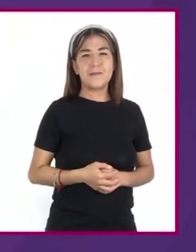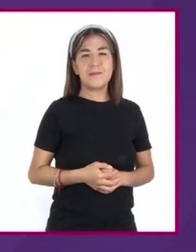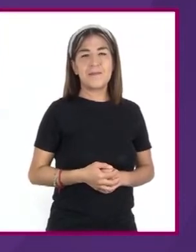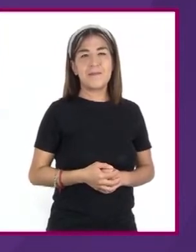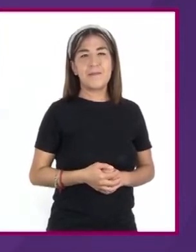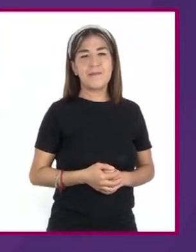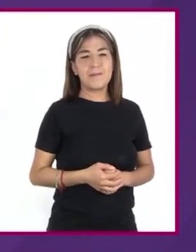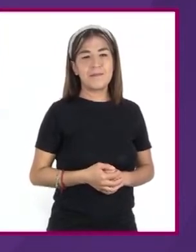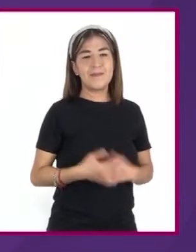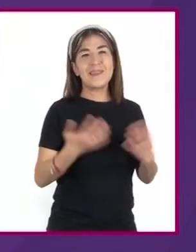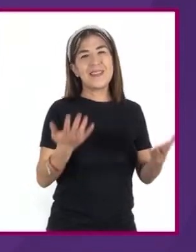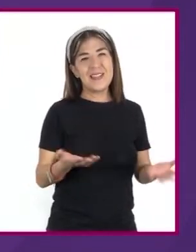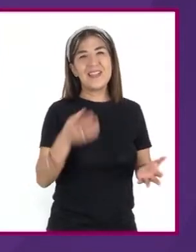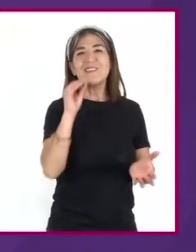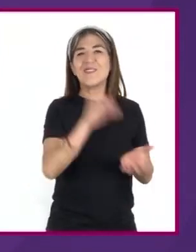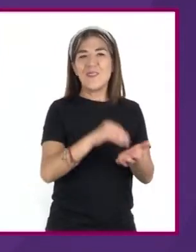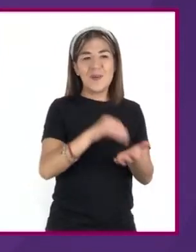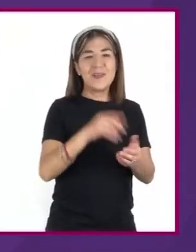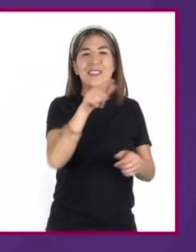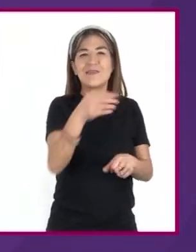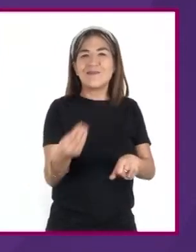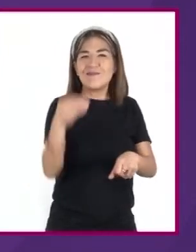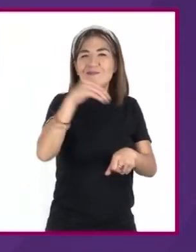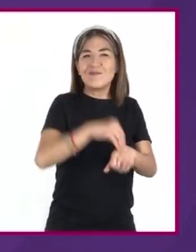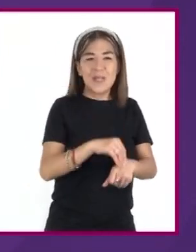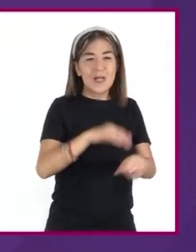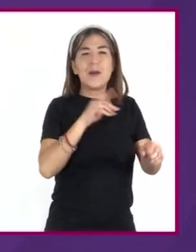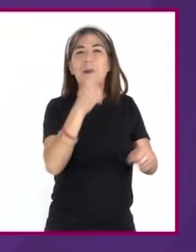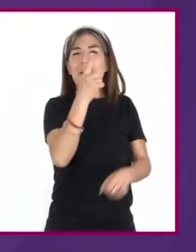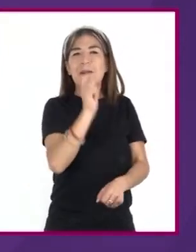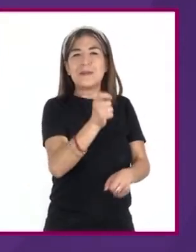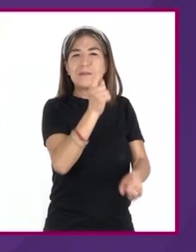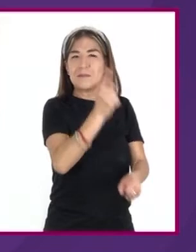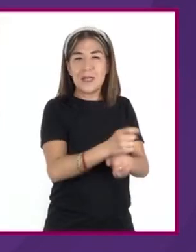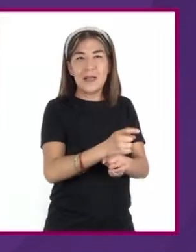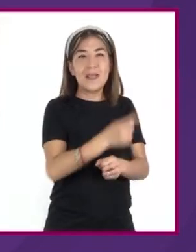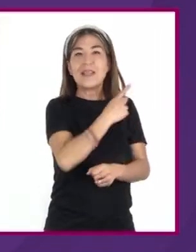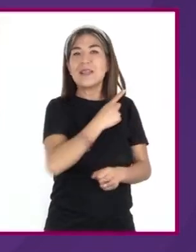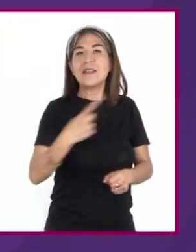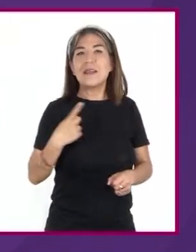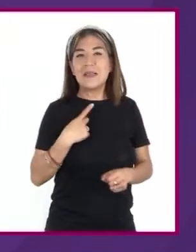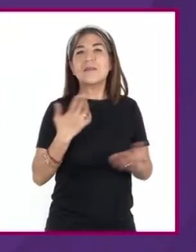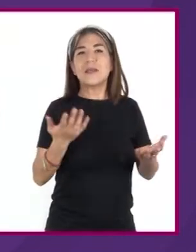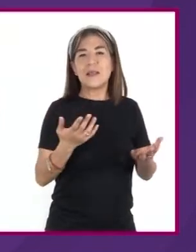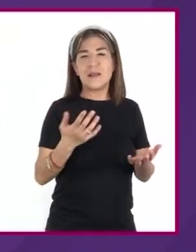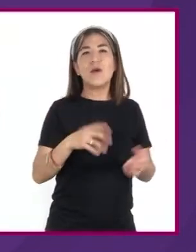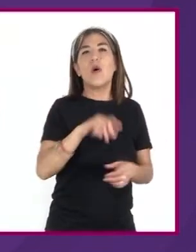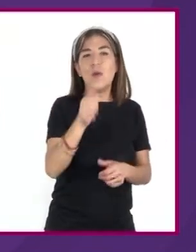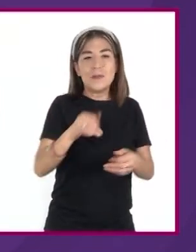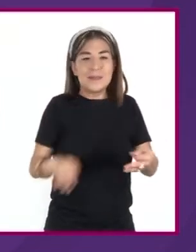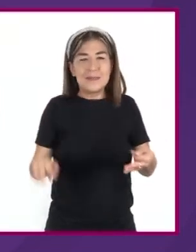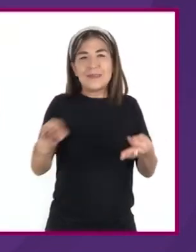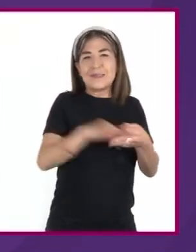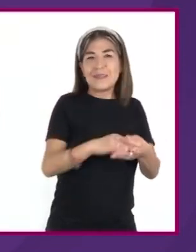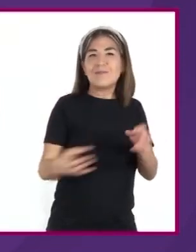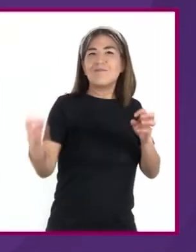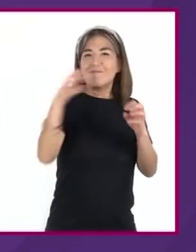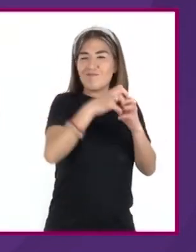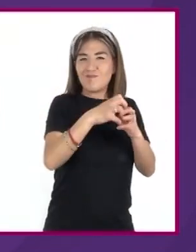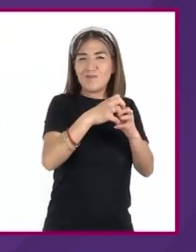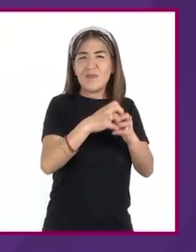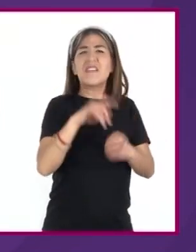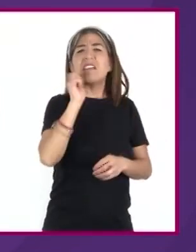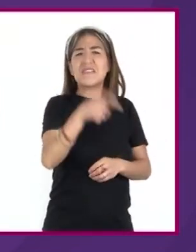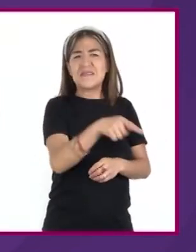que aunque agregamos un neutrón primero más, tuvimos que agregar uno enseguida. ¿Qué quiere